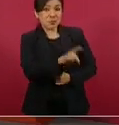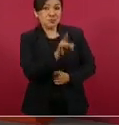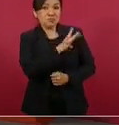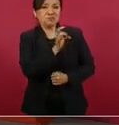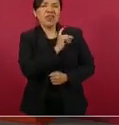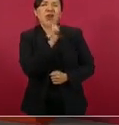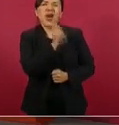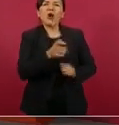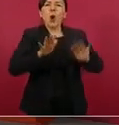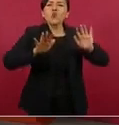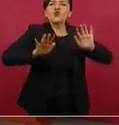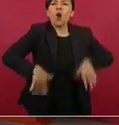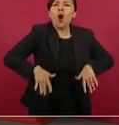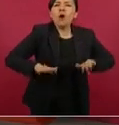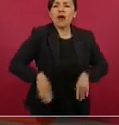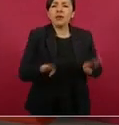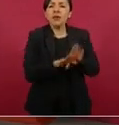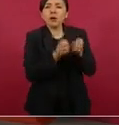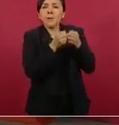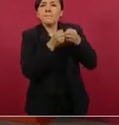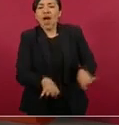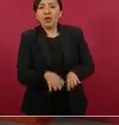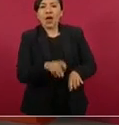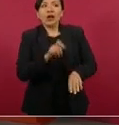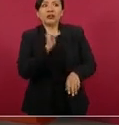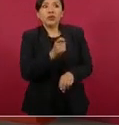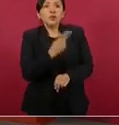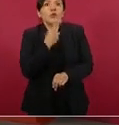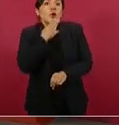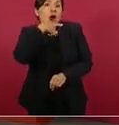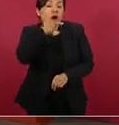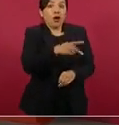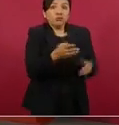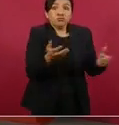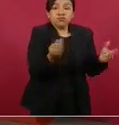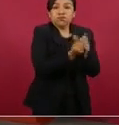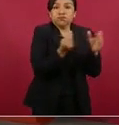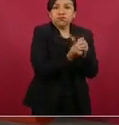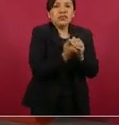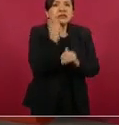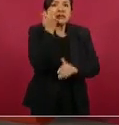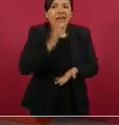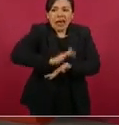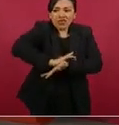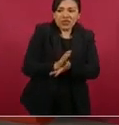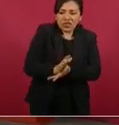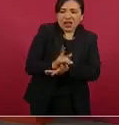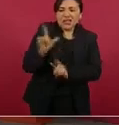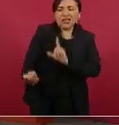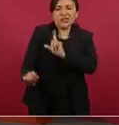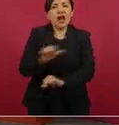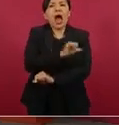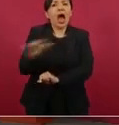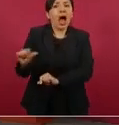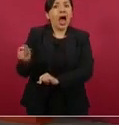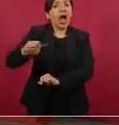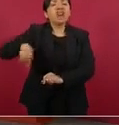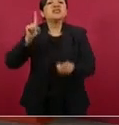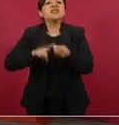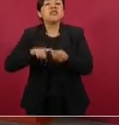cobarde de perder privilegios los lleva a tratar de aplastar a cualquiera que